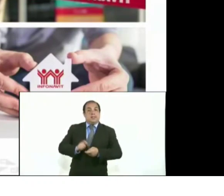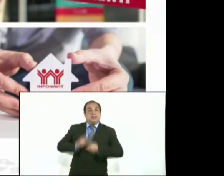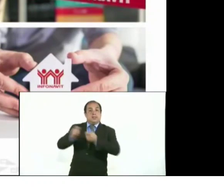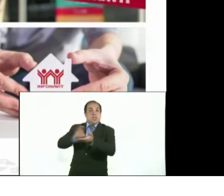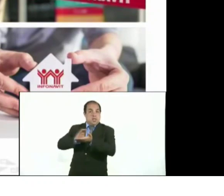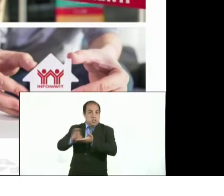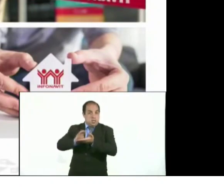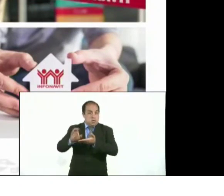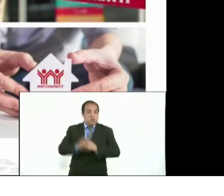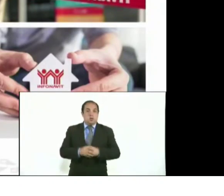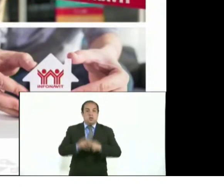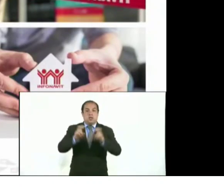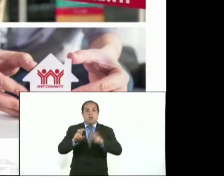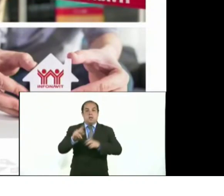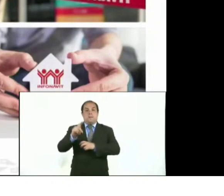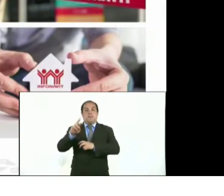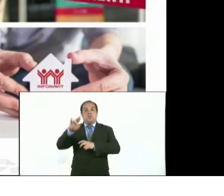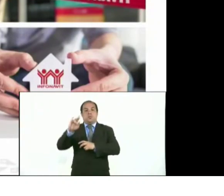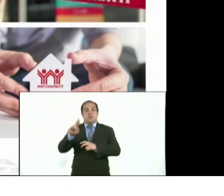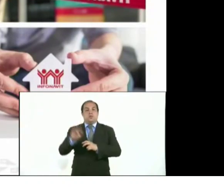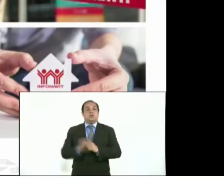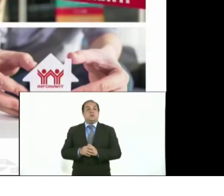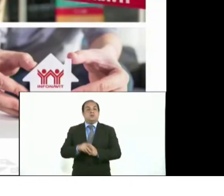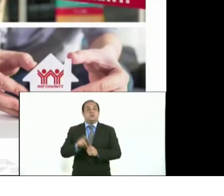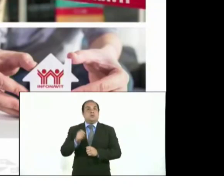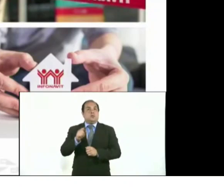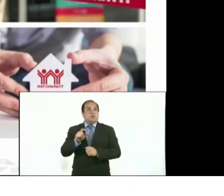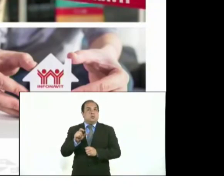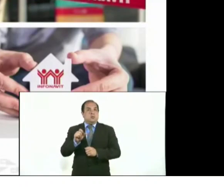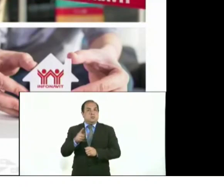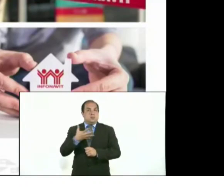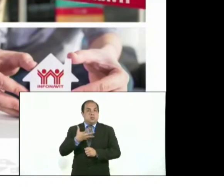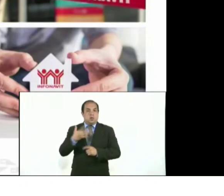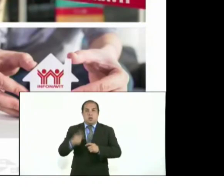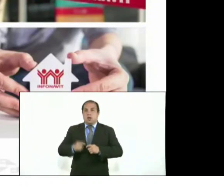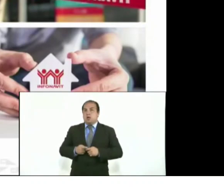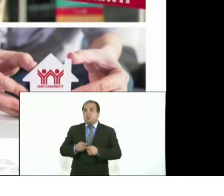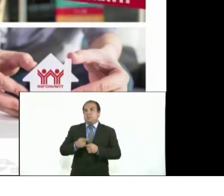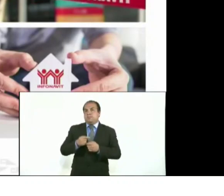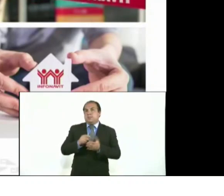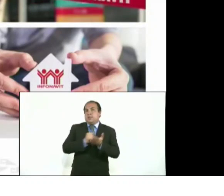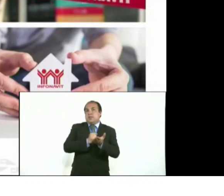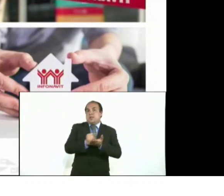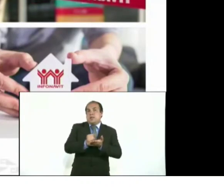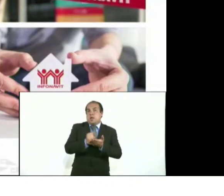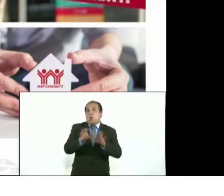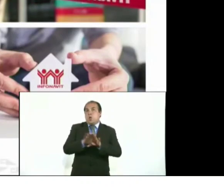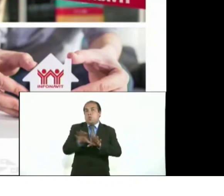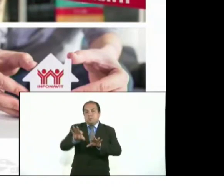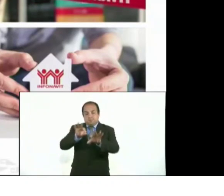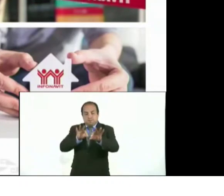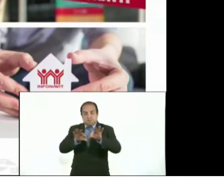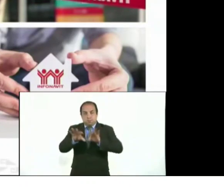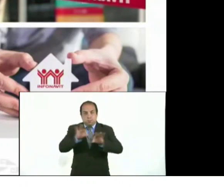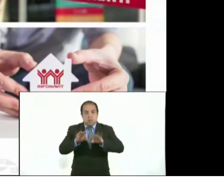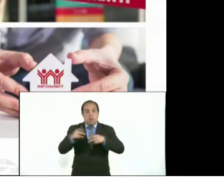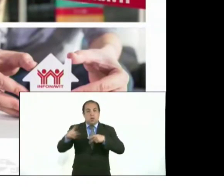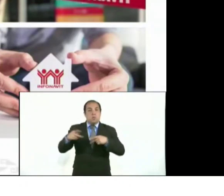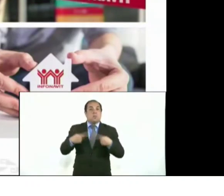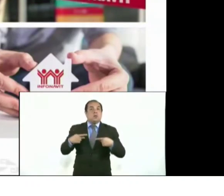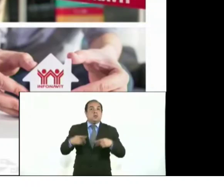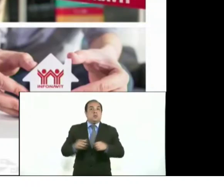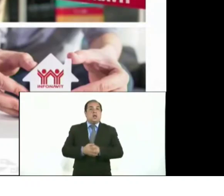el marco del PRUVI, determinar condiciones o requisitos de elegibilidad de sus derechohabientes al